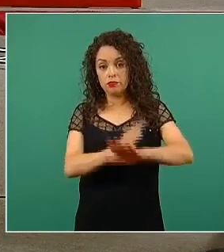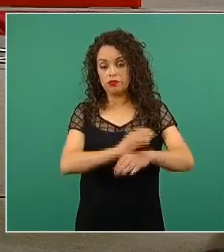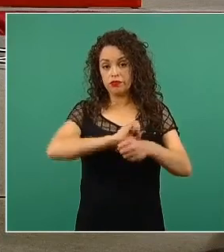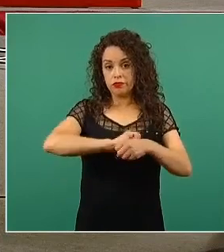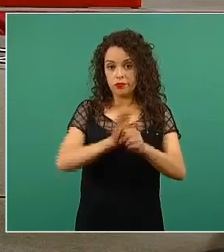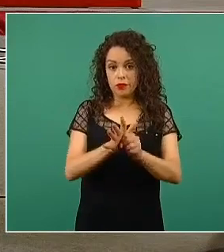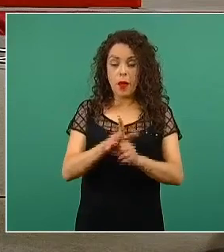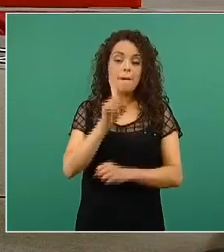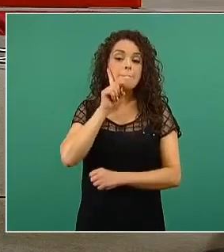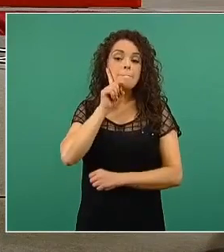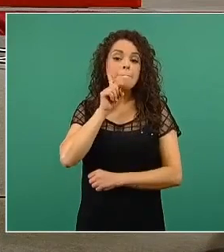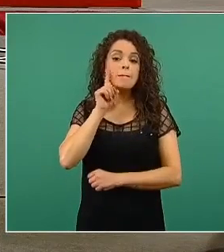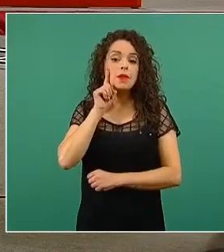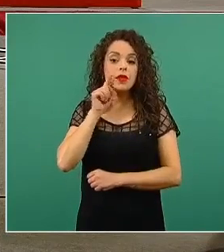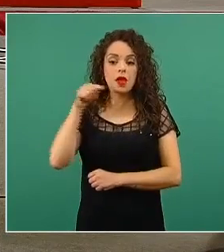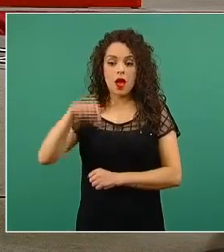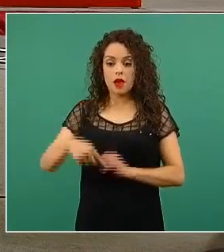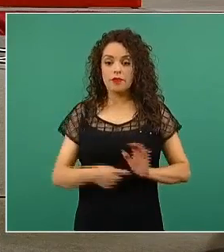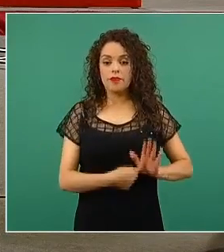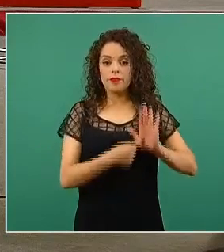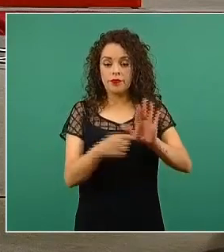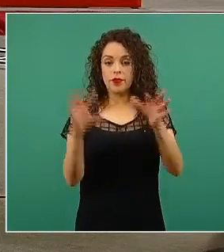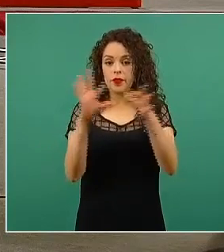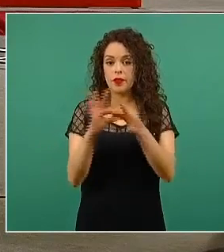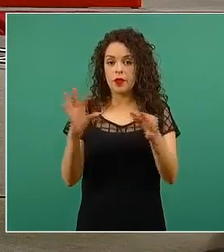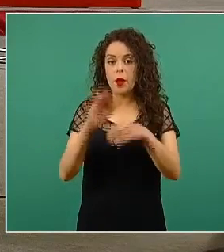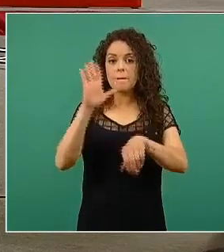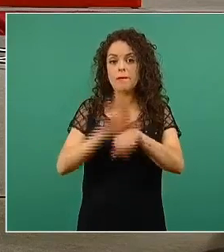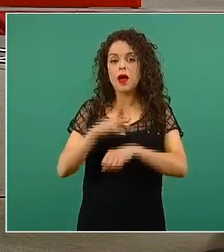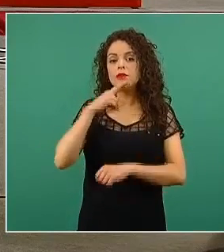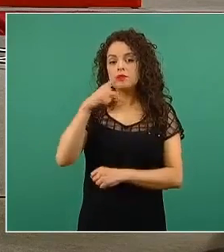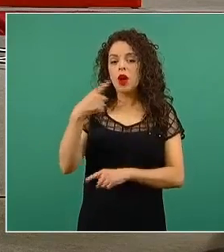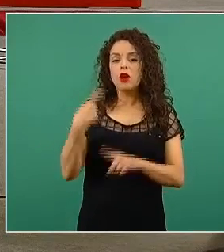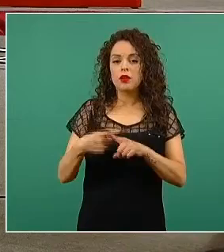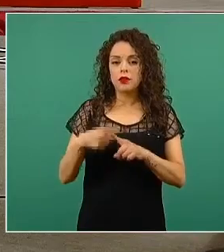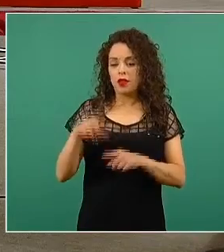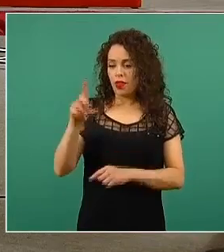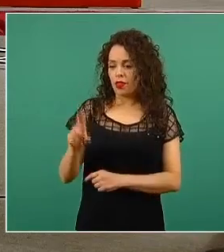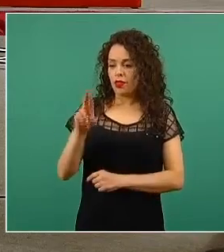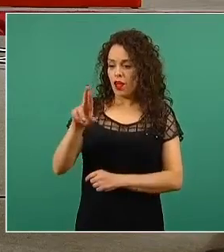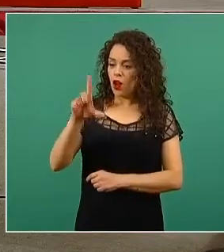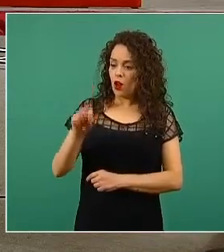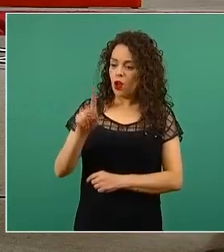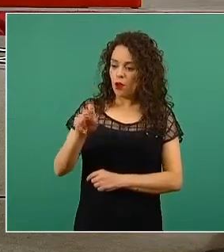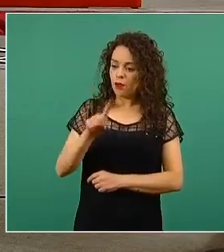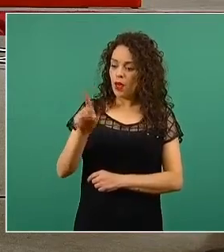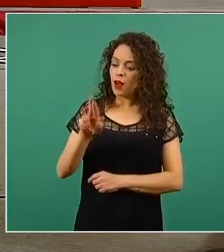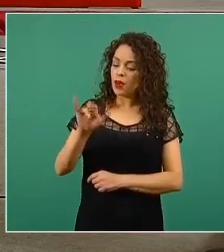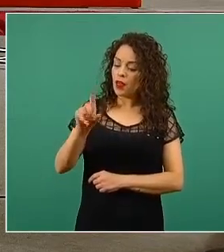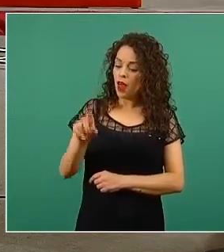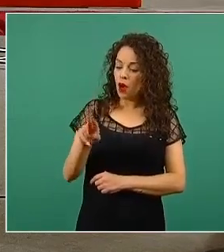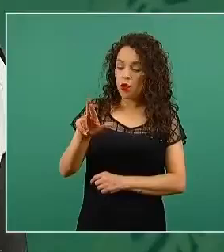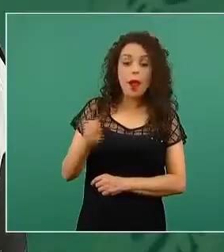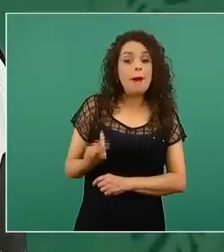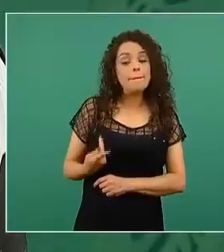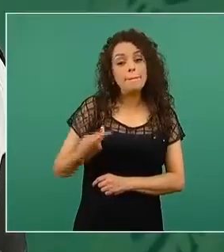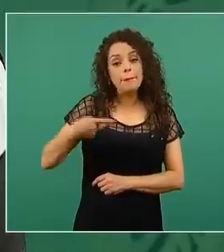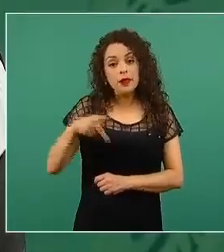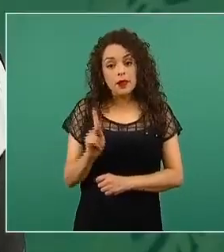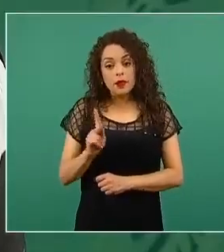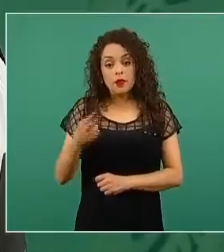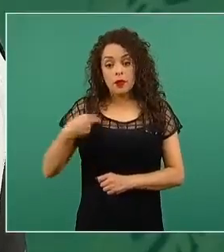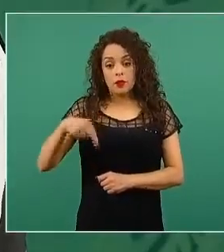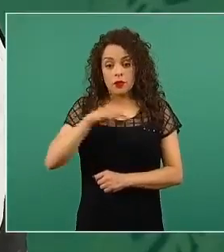seguramente mañana lo presentará y lo explicará mejor el doctor López Ridaura. Sin embargo, lo que